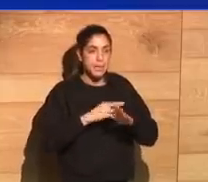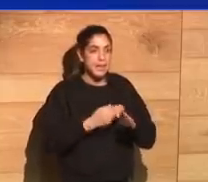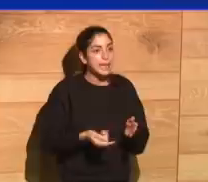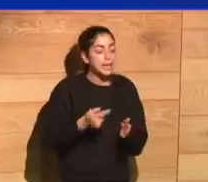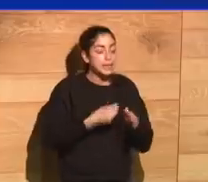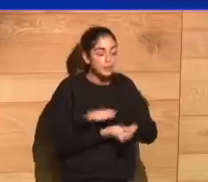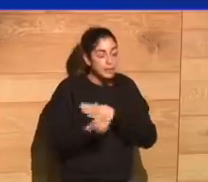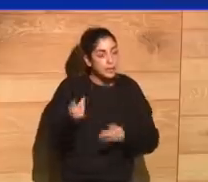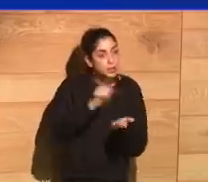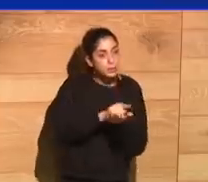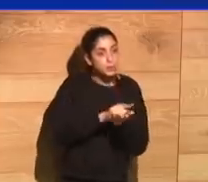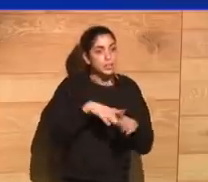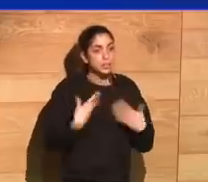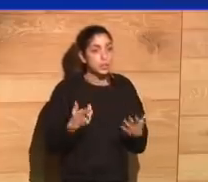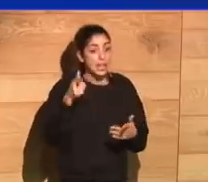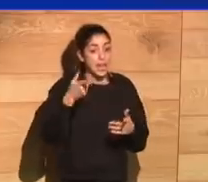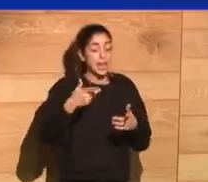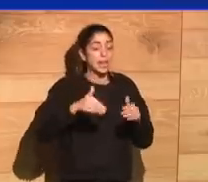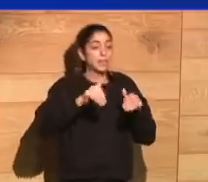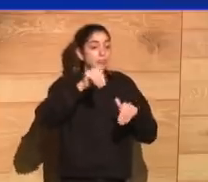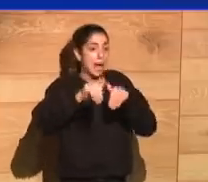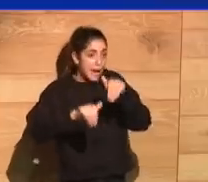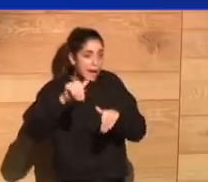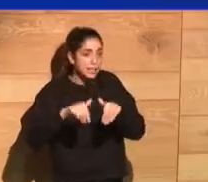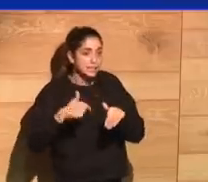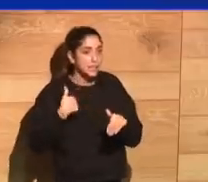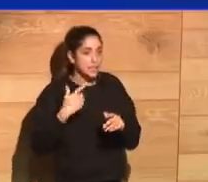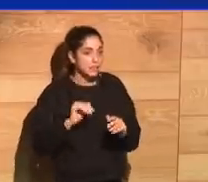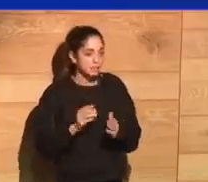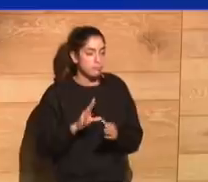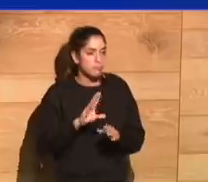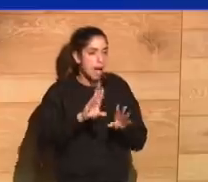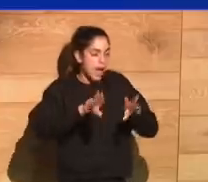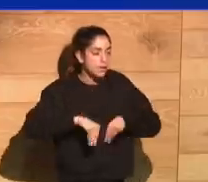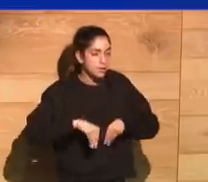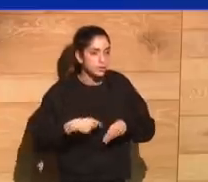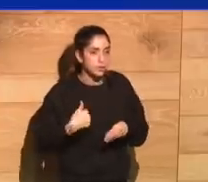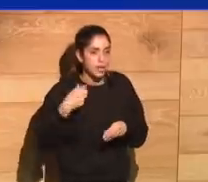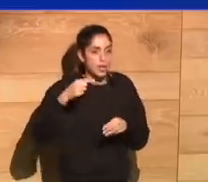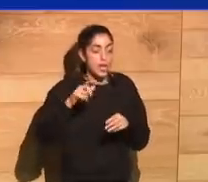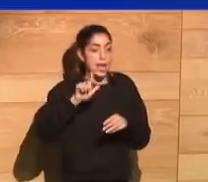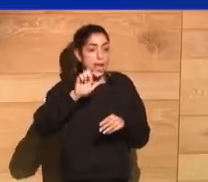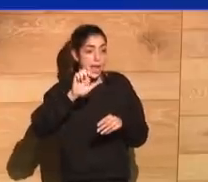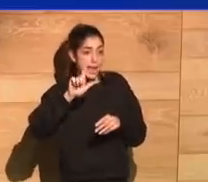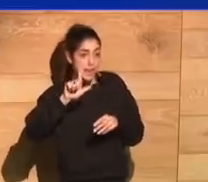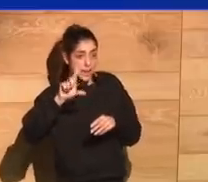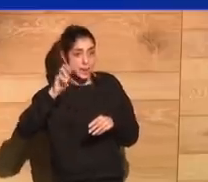hace pruebas de casting, por ejemplo. Y él aceptó hacer la prueba de casting para el Padrino, la famosa prueba en la que se metía algodón en la